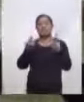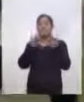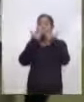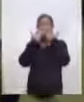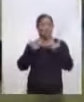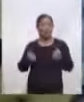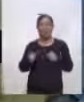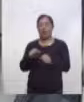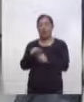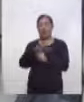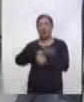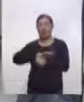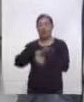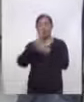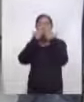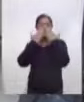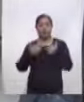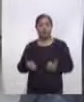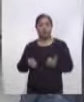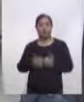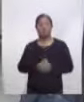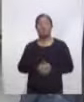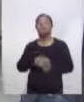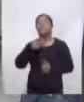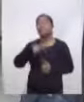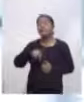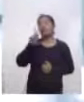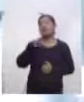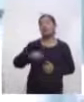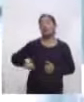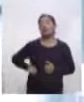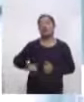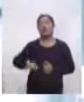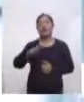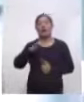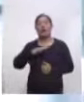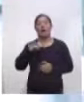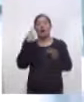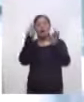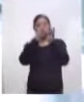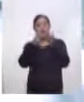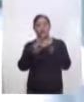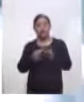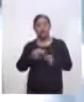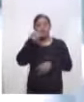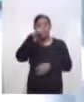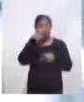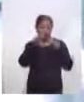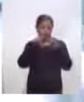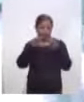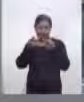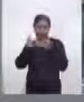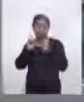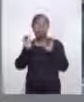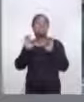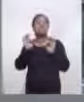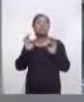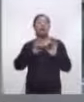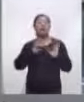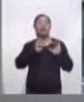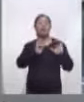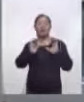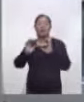de coronavirus COVID-19. Sin embargo, la dependencia cuenta con un protocolo para la contención de eventuales casos. En entrevista, René